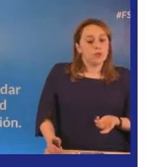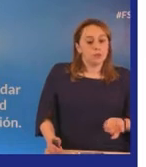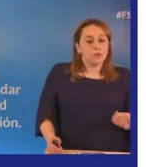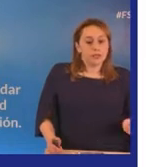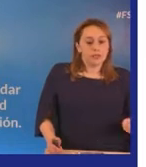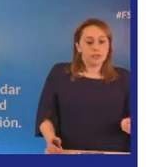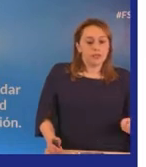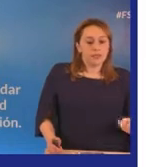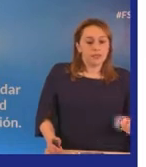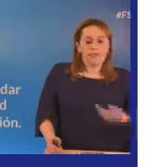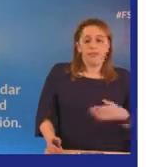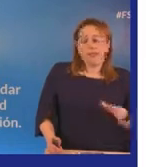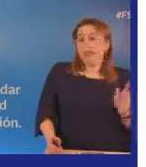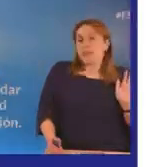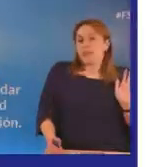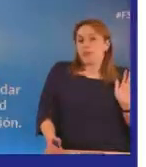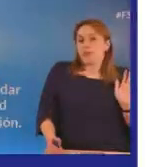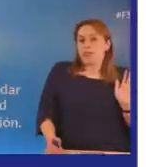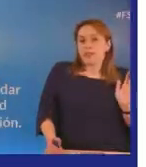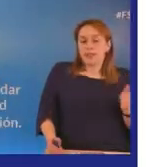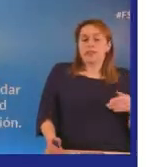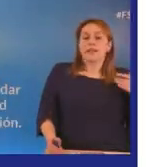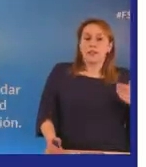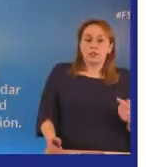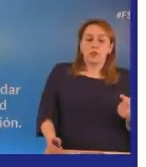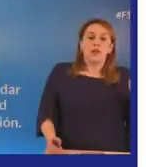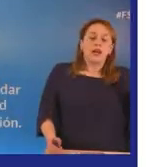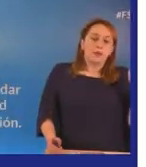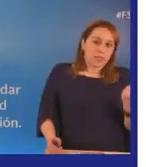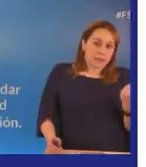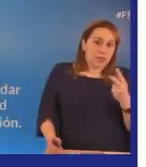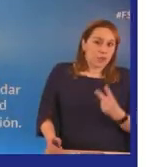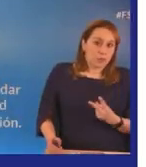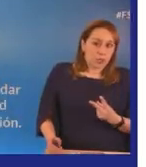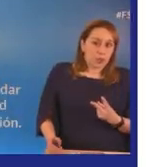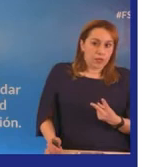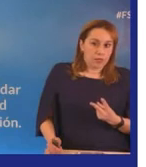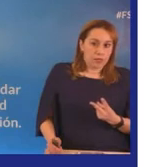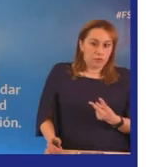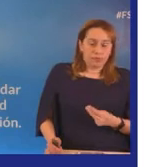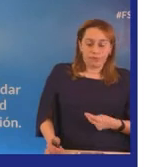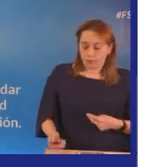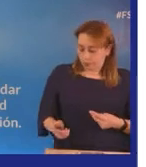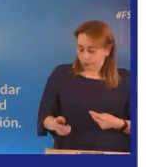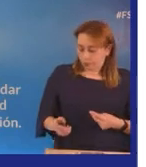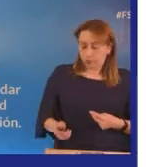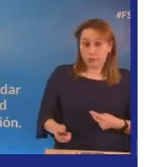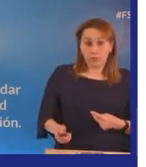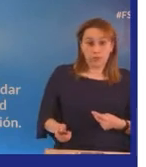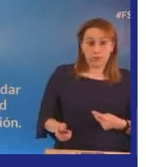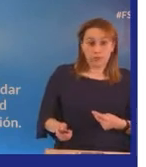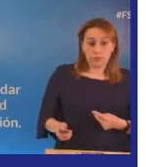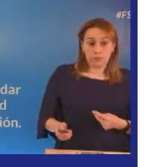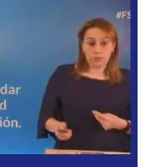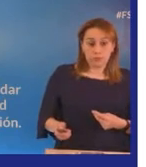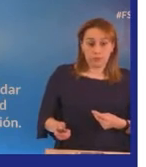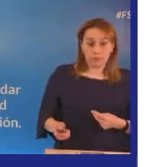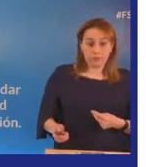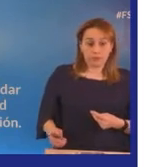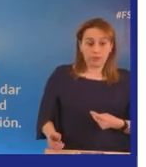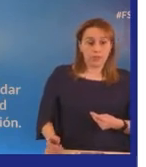muchísimo mejor mi paciente, generando bienestar tanto al paciente como al cuidador.